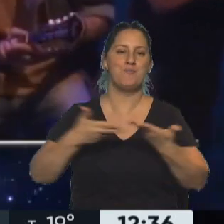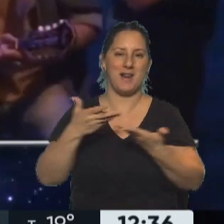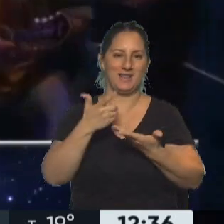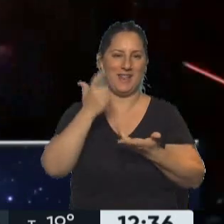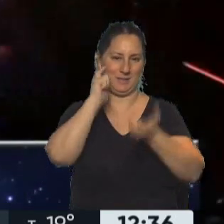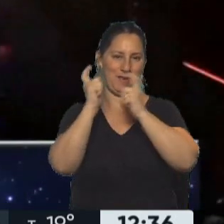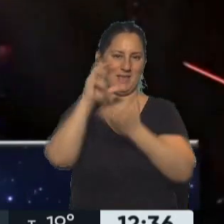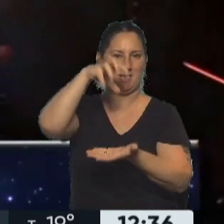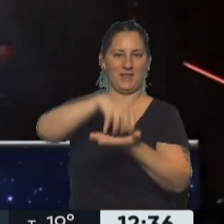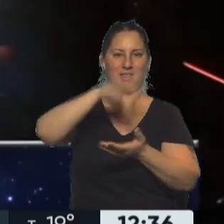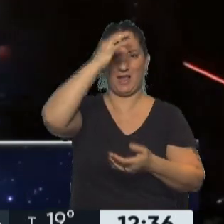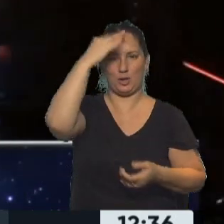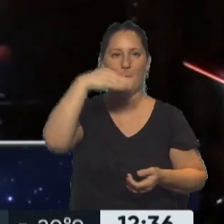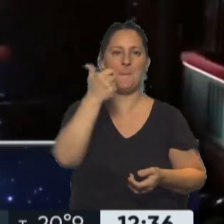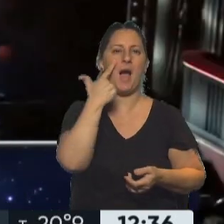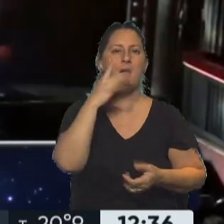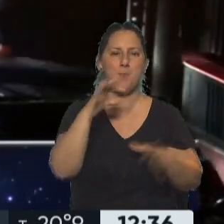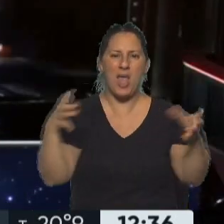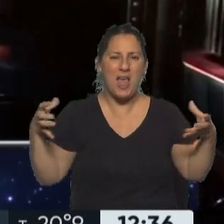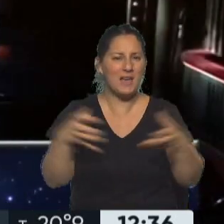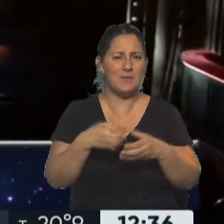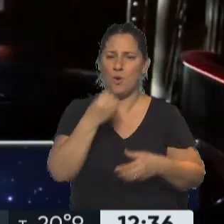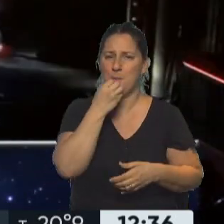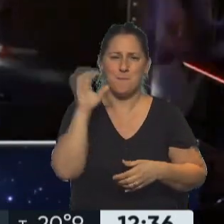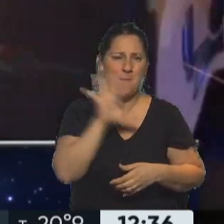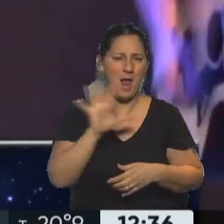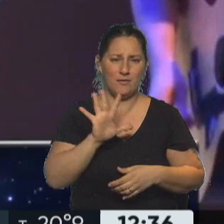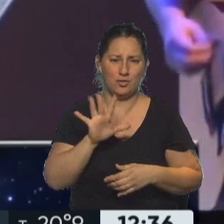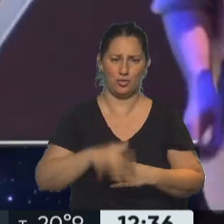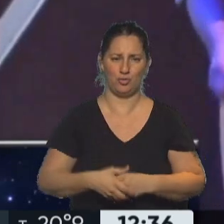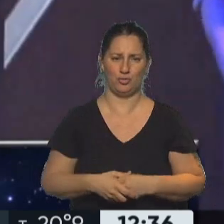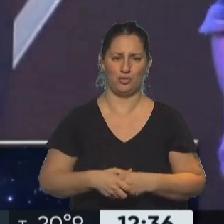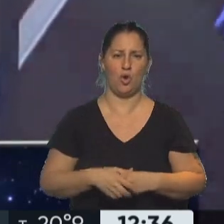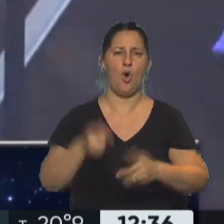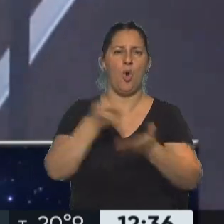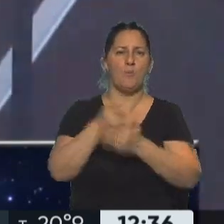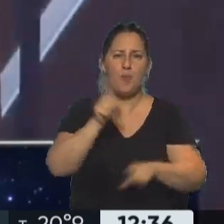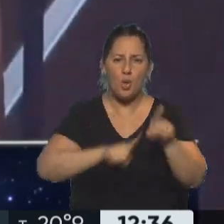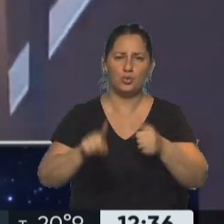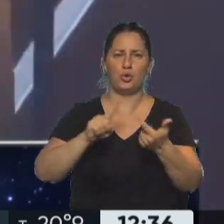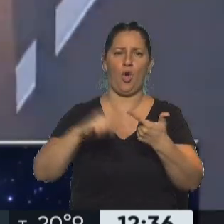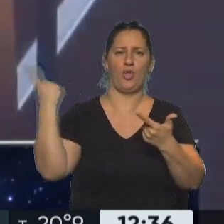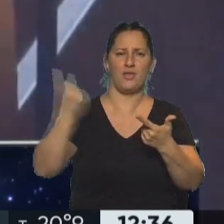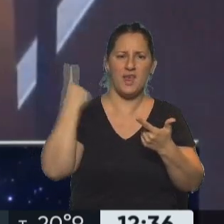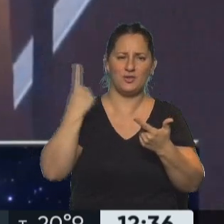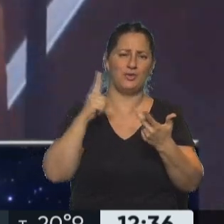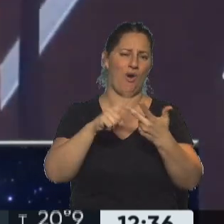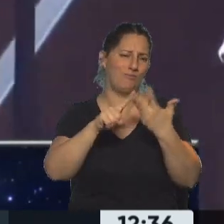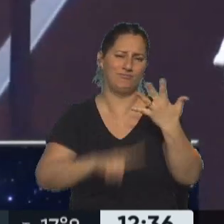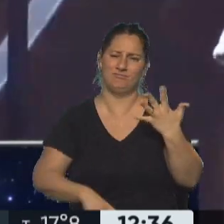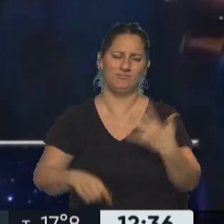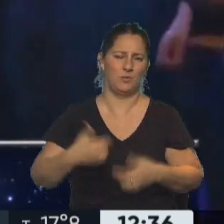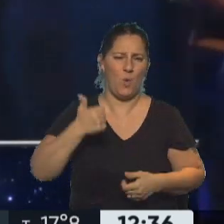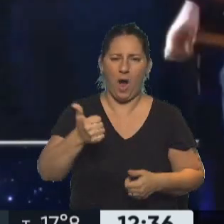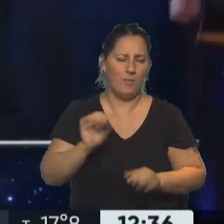experiencia en el Maipo, con un elenco maravilloso, con un equipo de producción, de dirección fabuloso. Es